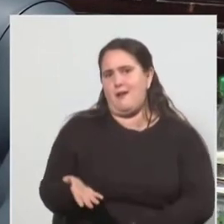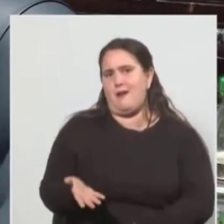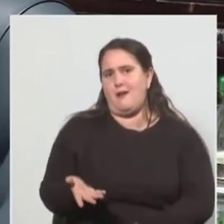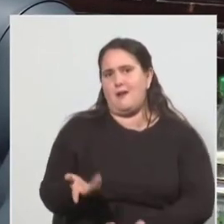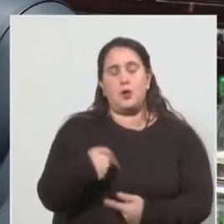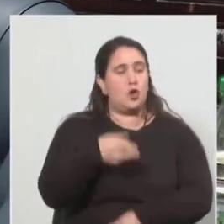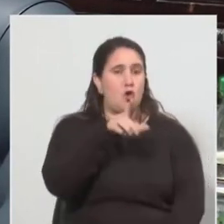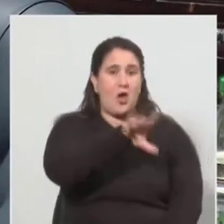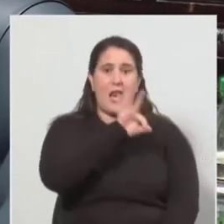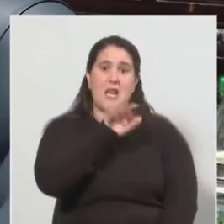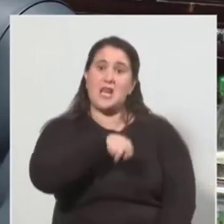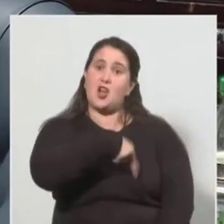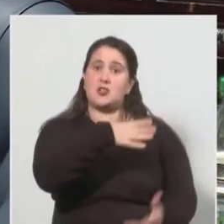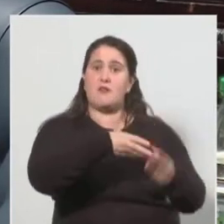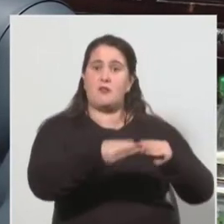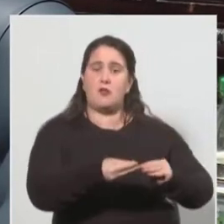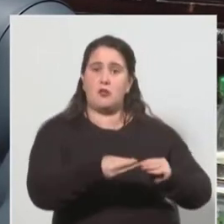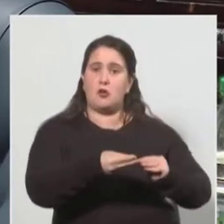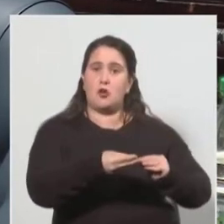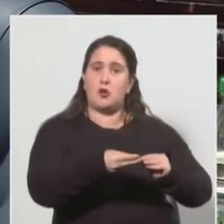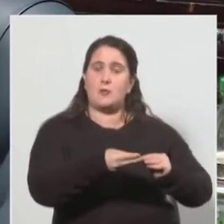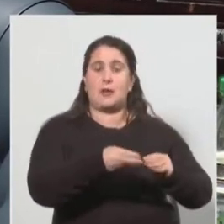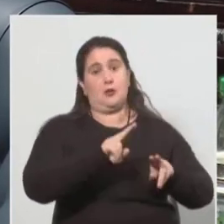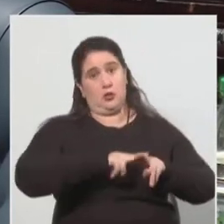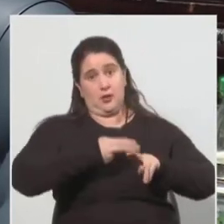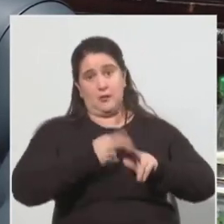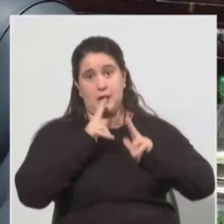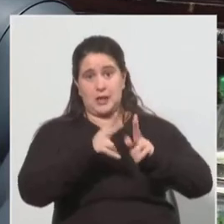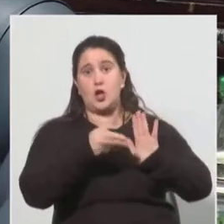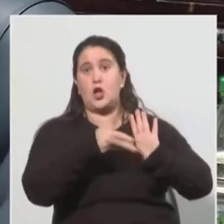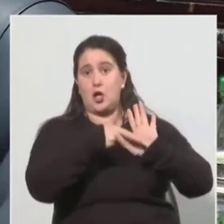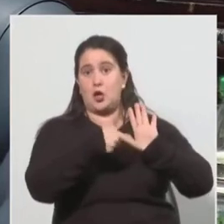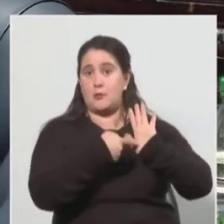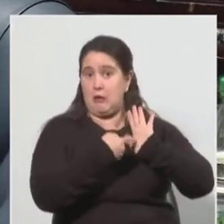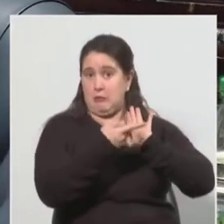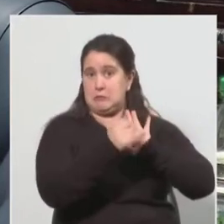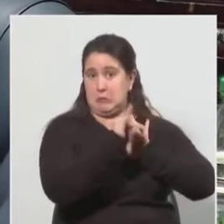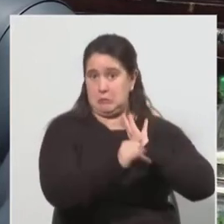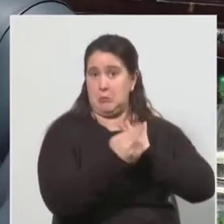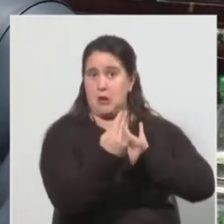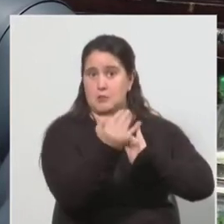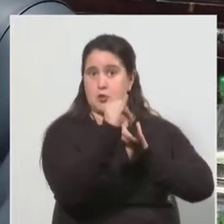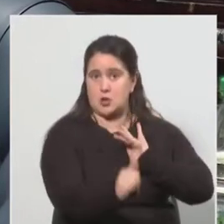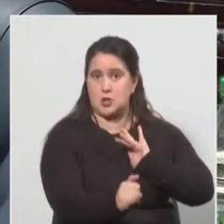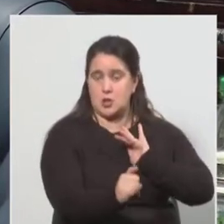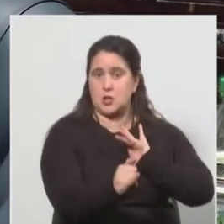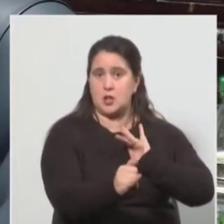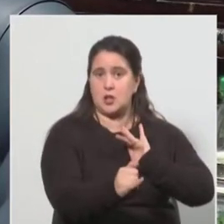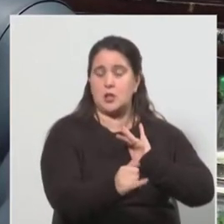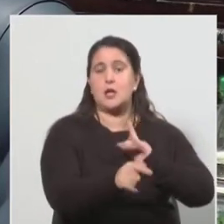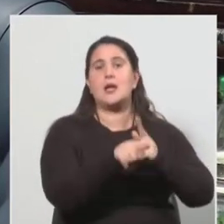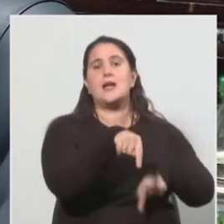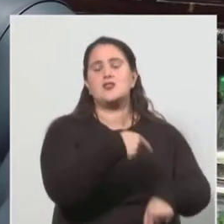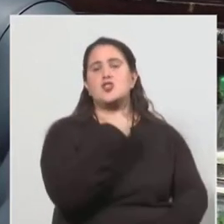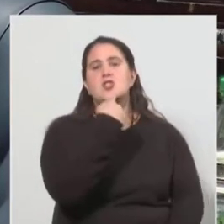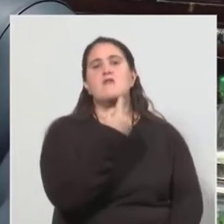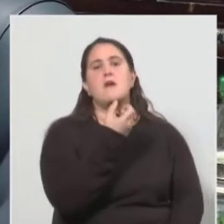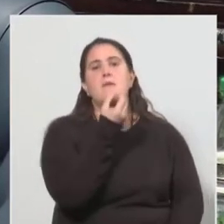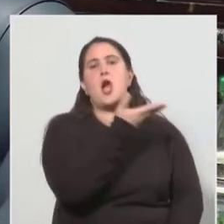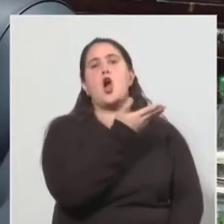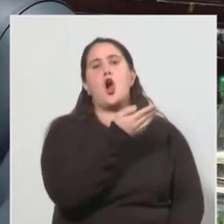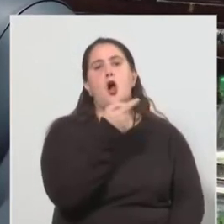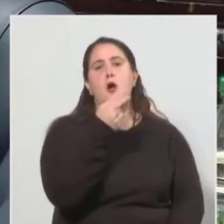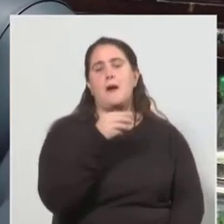vez de optar por otros caminos, reitero, que la normativa también habilitaba, que más conviniera a